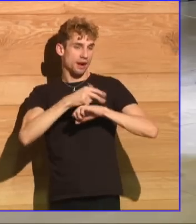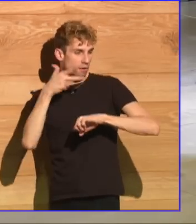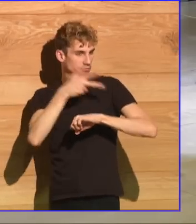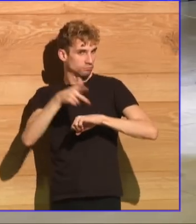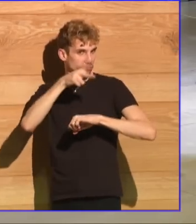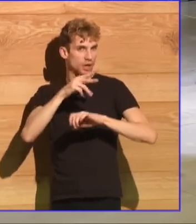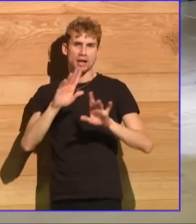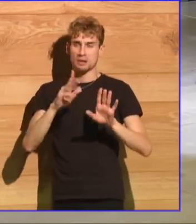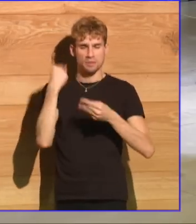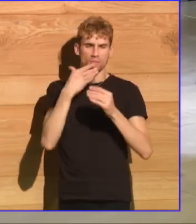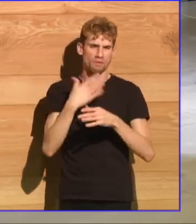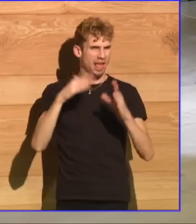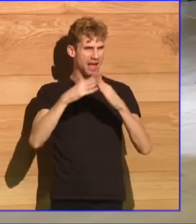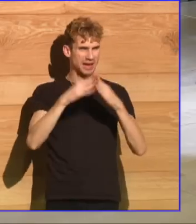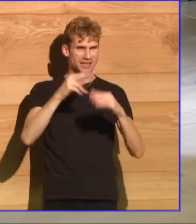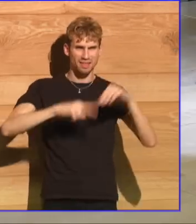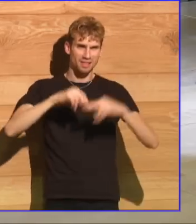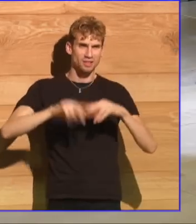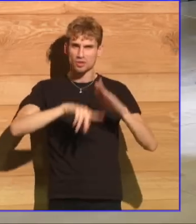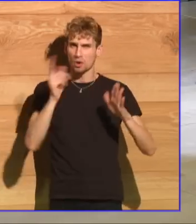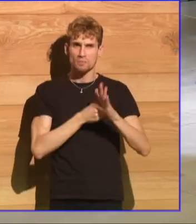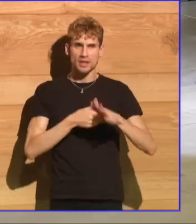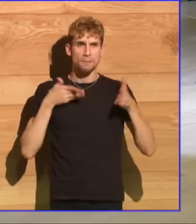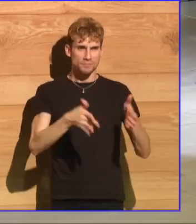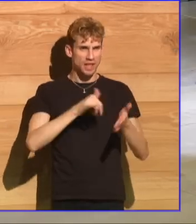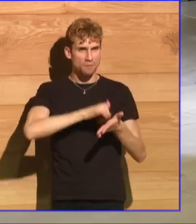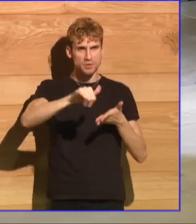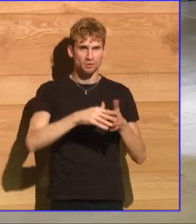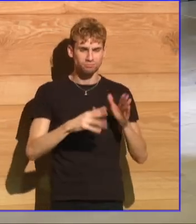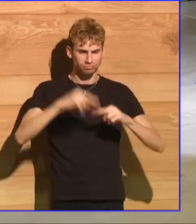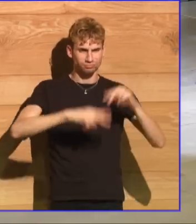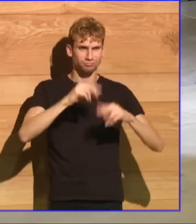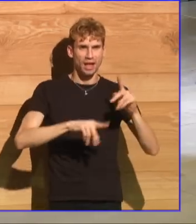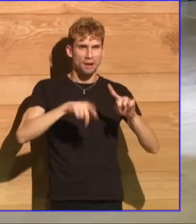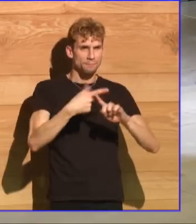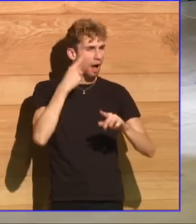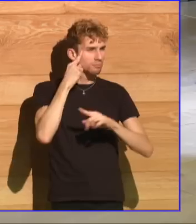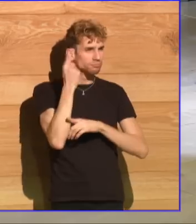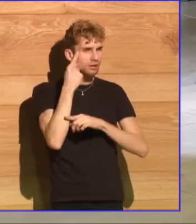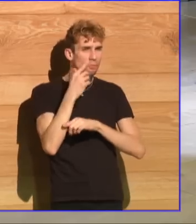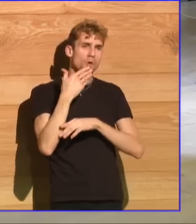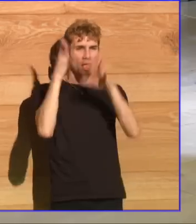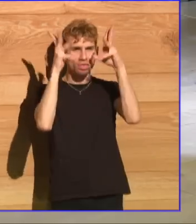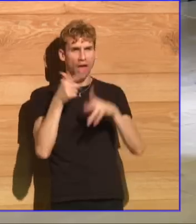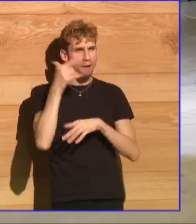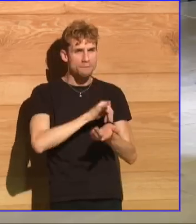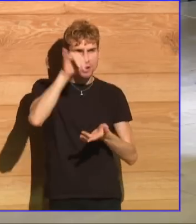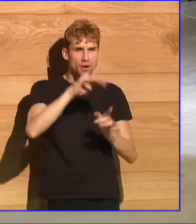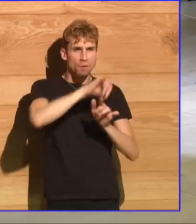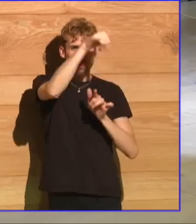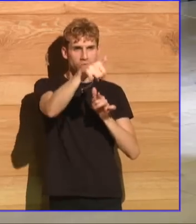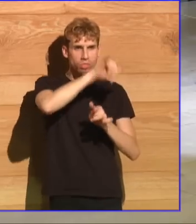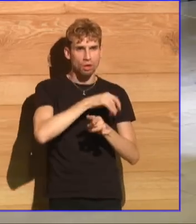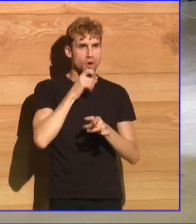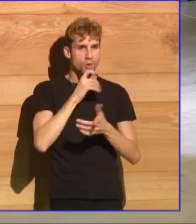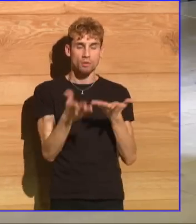mitad del aeródromo. Han tenido que coreografiar cuándo sale el avión, por dónde viene, qué dirección, cómo Brutal, giramos. sí. Imaginad lo que se llama en rodaje